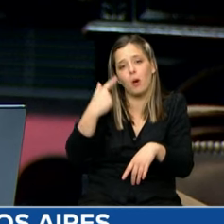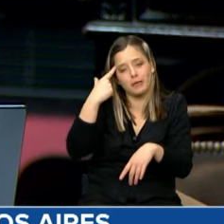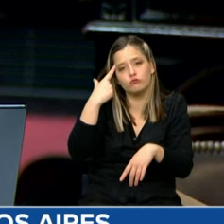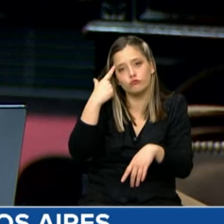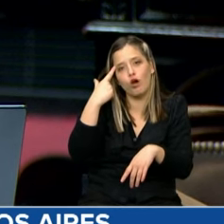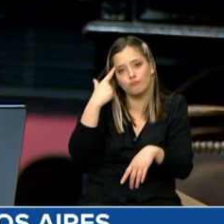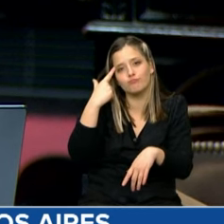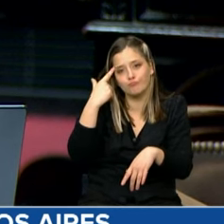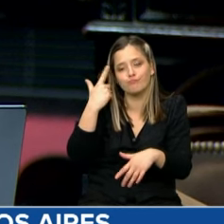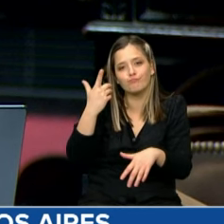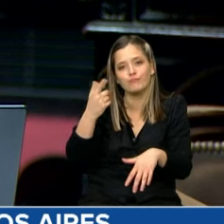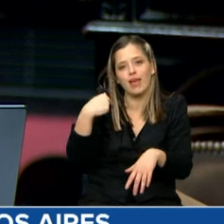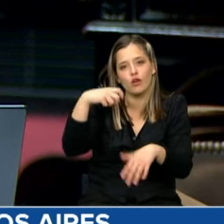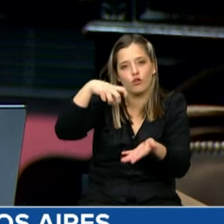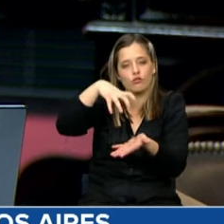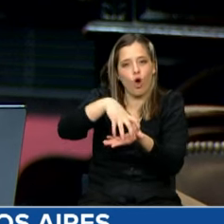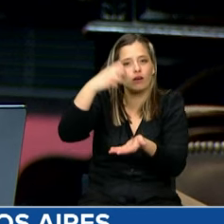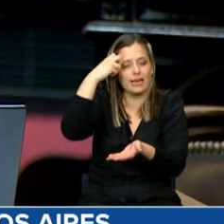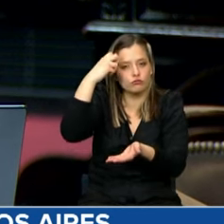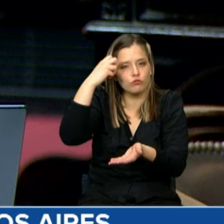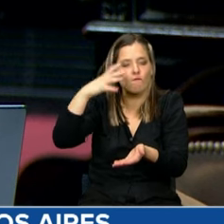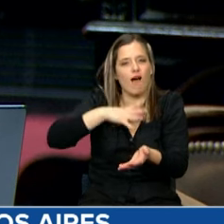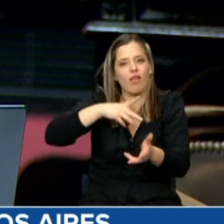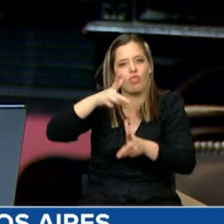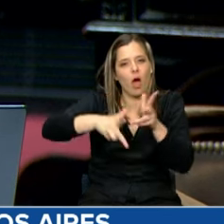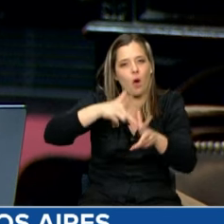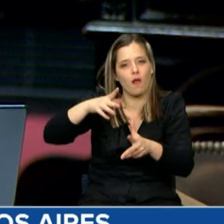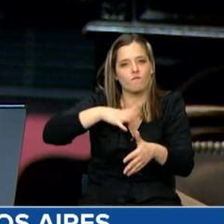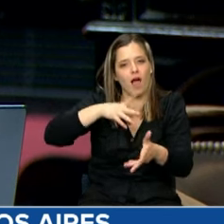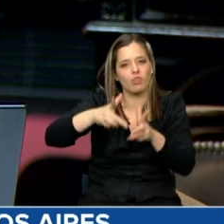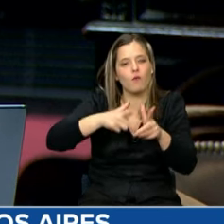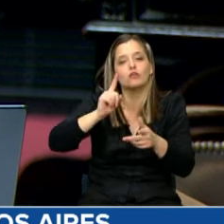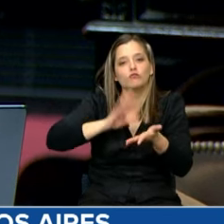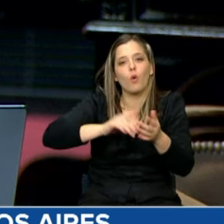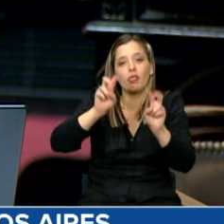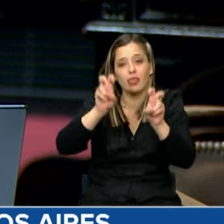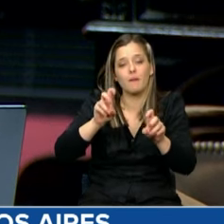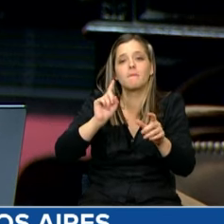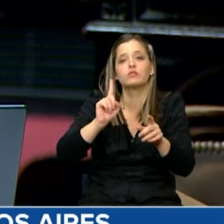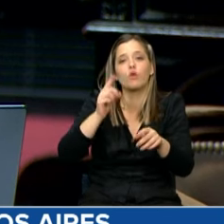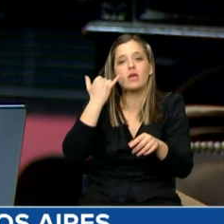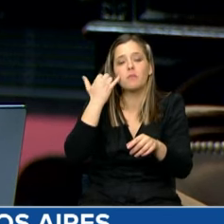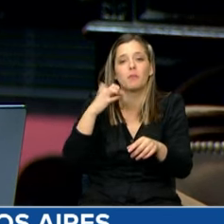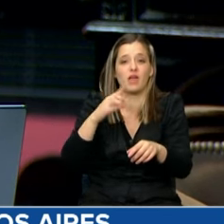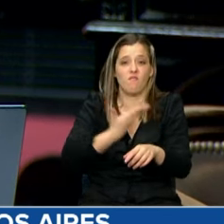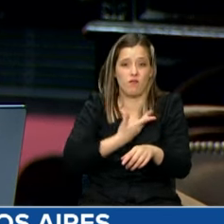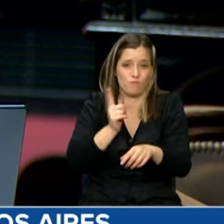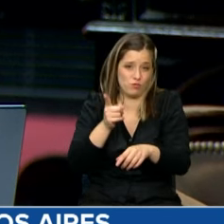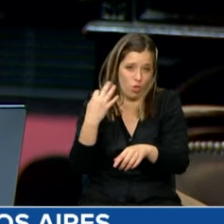hemos hablado lo suficiente en este congreso de la condena a ipf que es probablemente La gran estafa